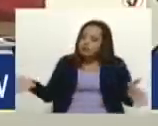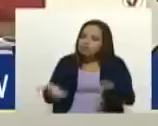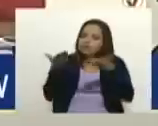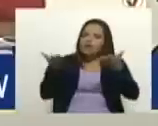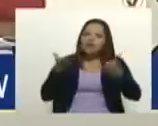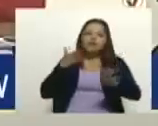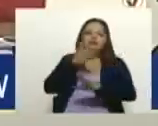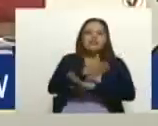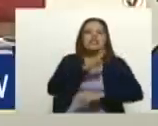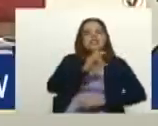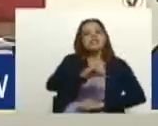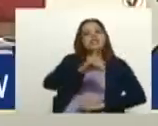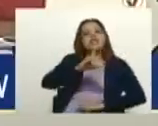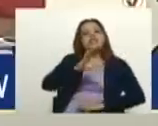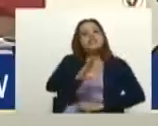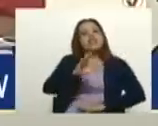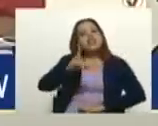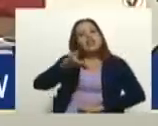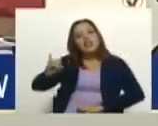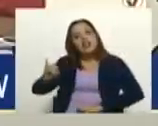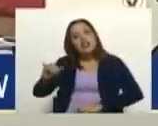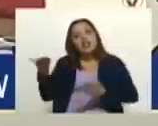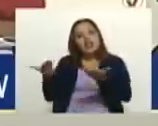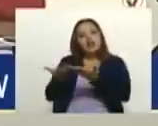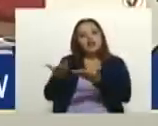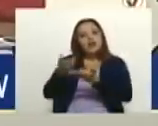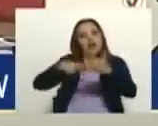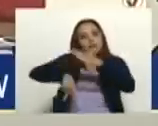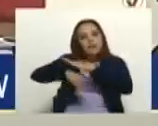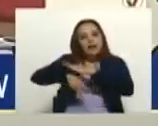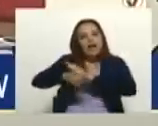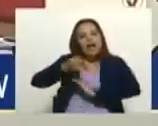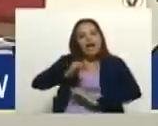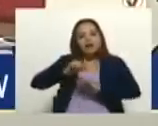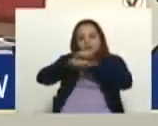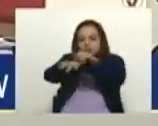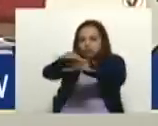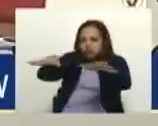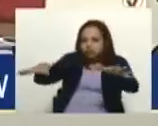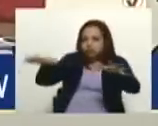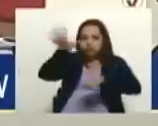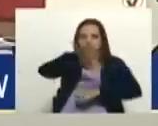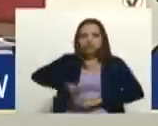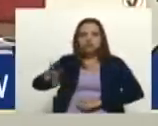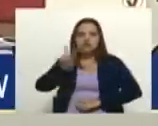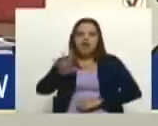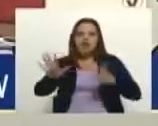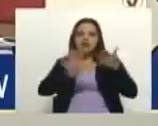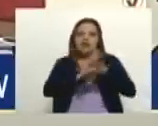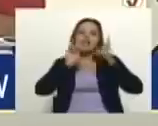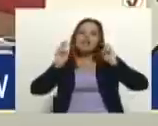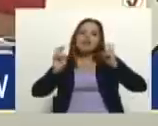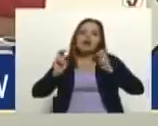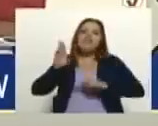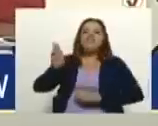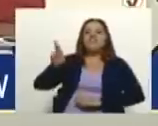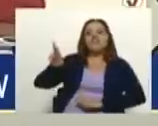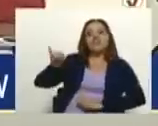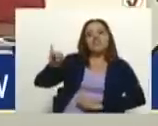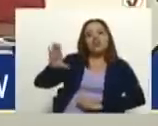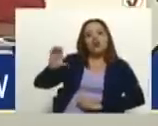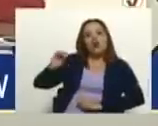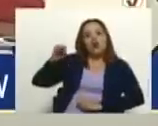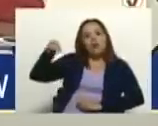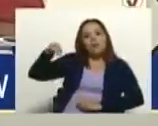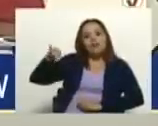a las escuelas, a parques. O sea, hubo un despliegue en todo el territorio nacional con el tema de las bricomiles y sigue en este